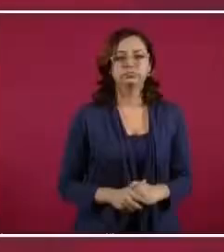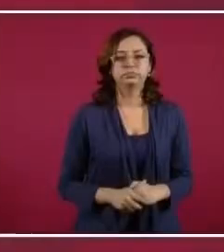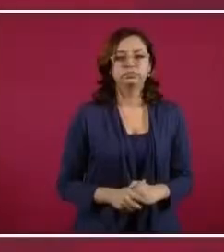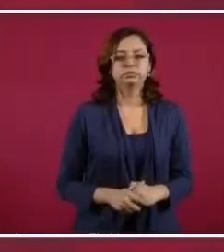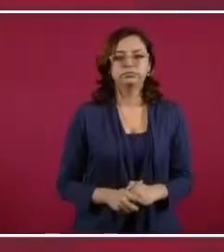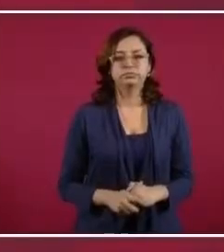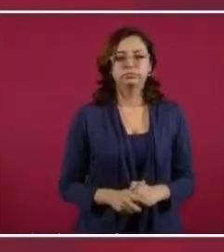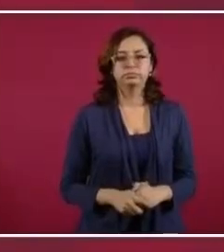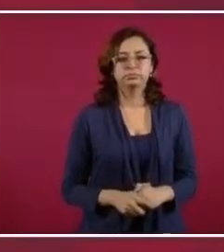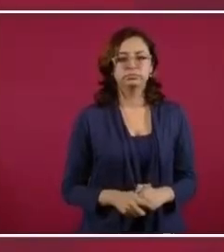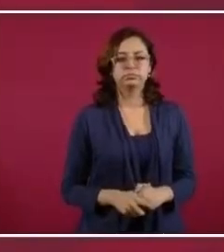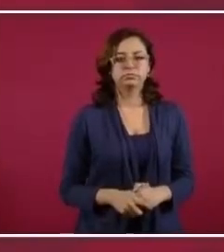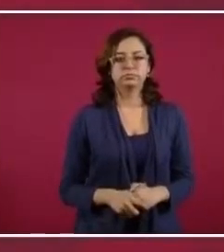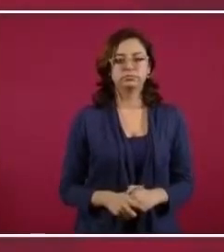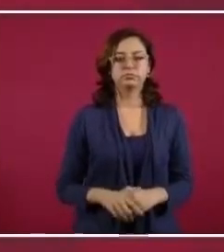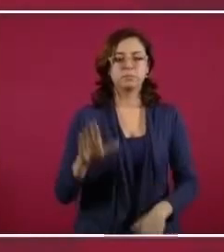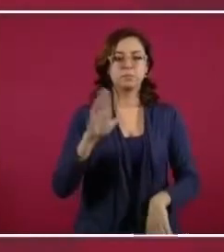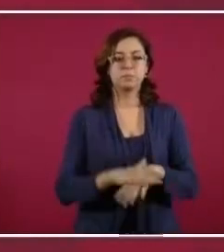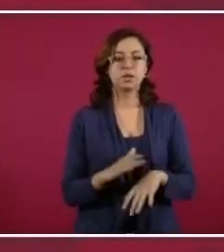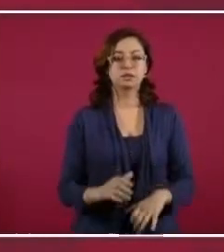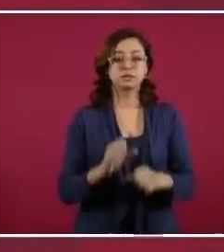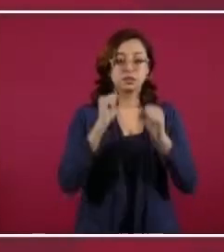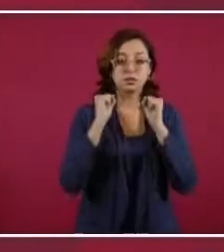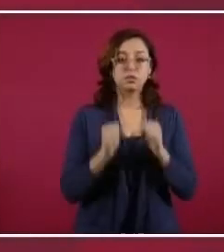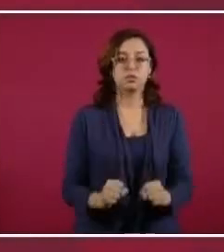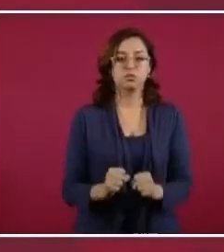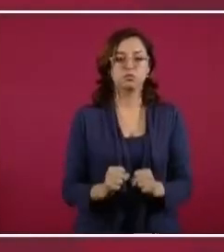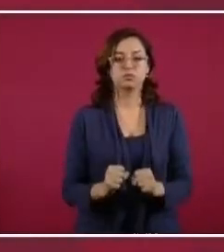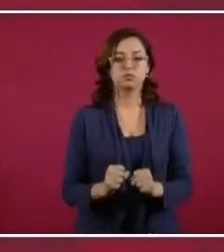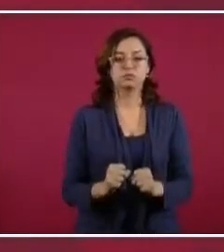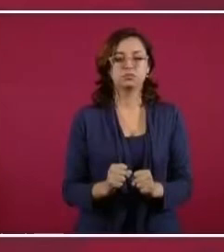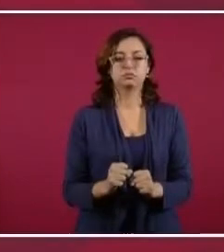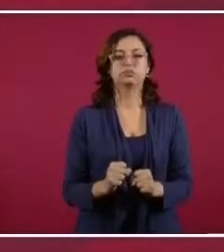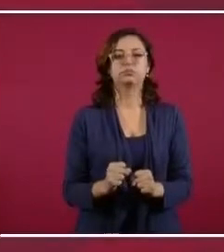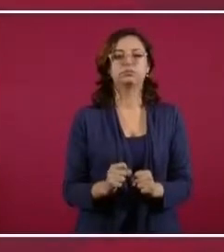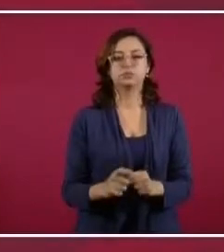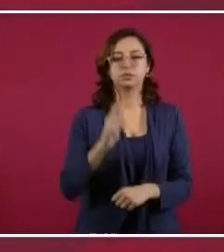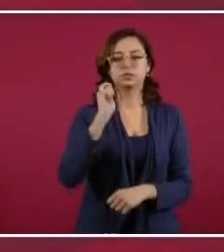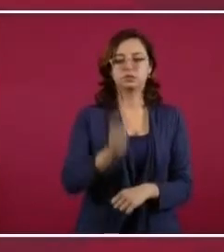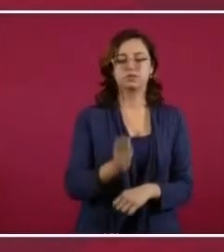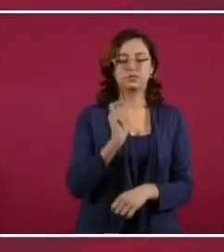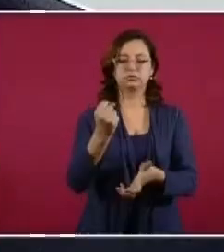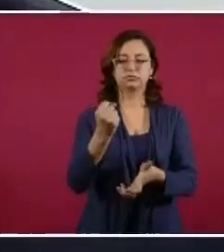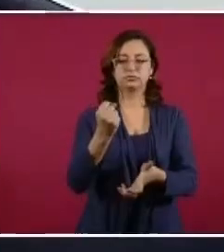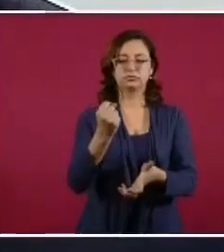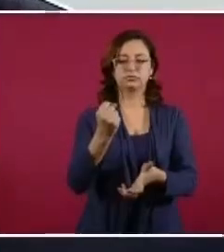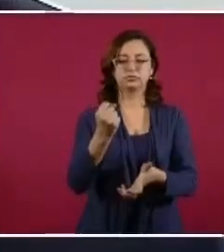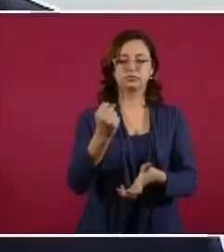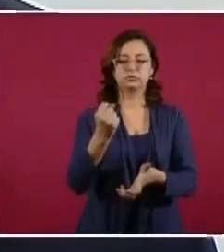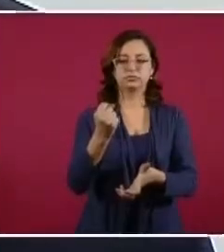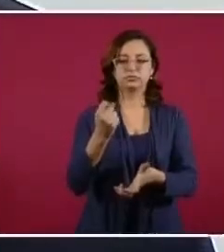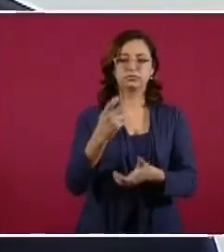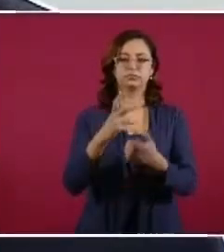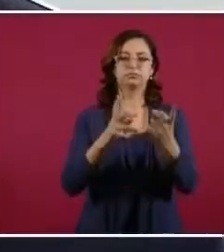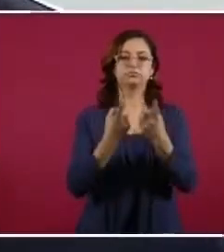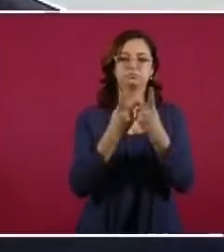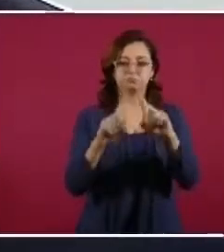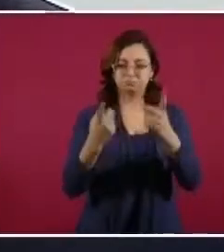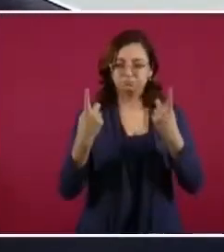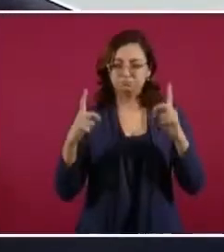de mexicanos. Se garantizó el que haya presupuesto para el